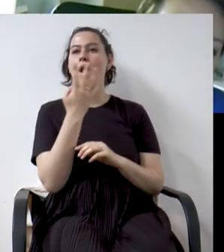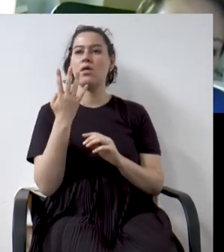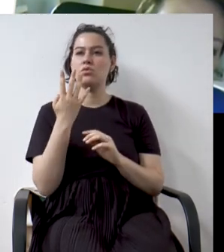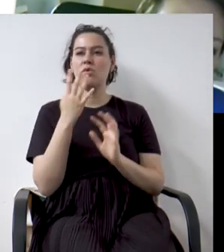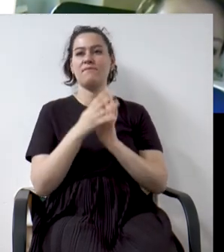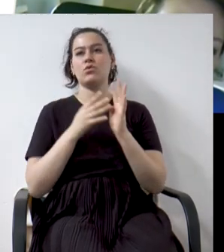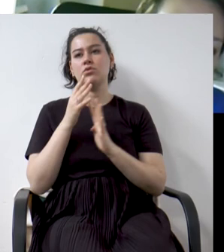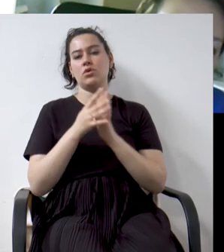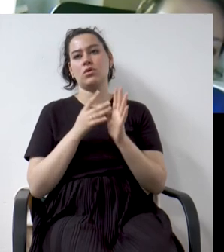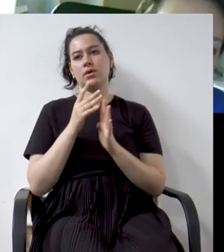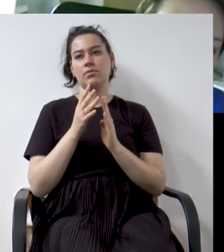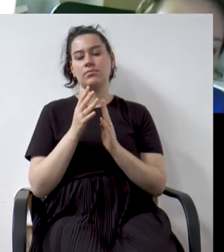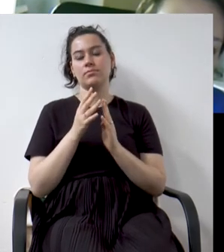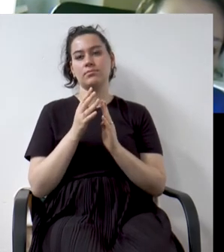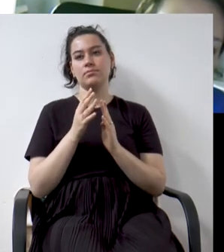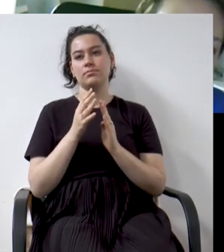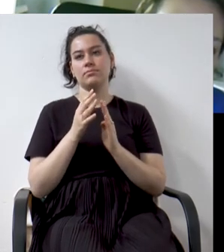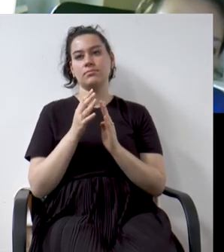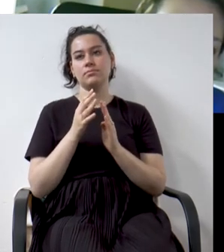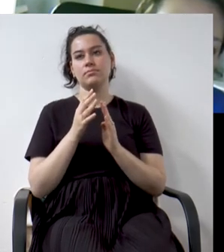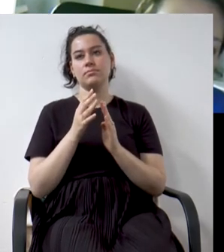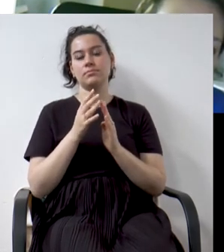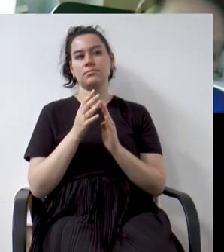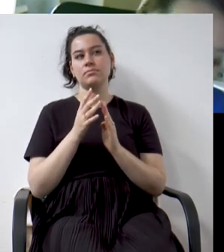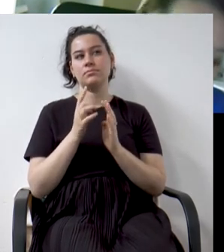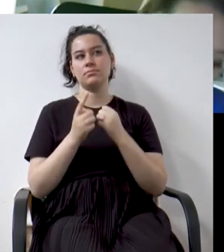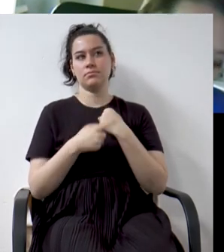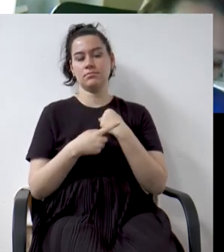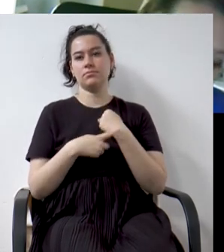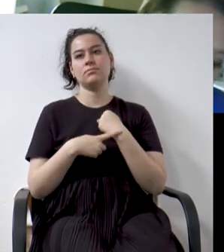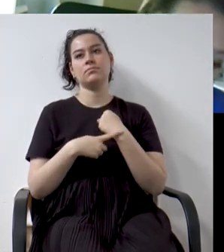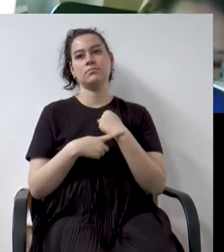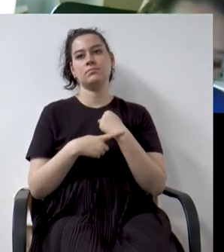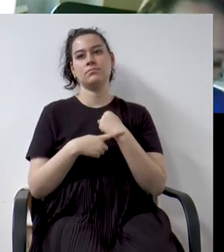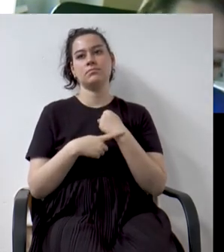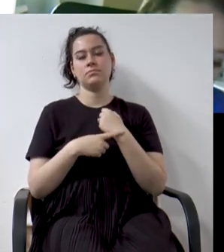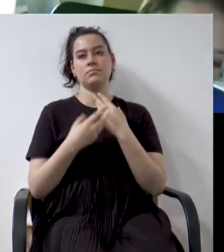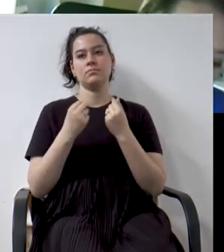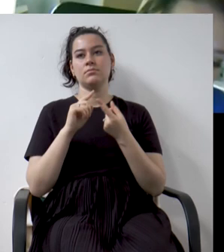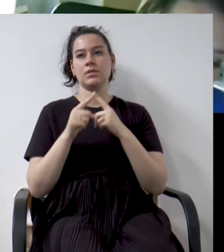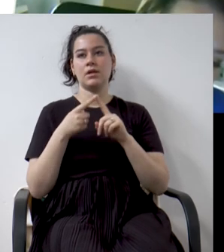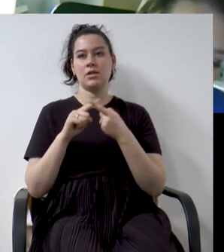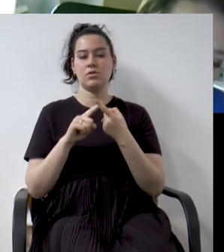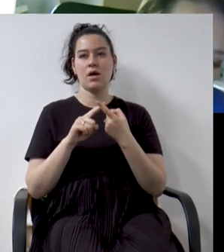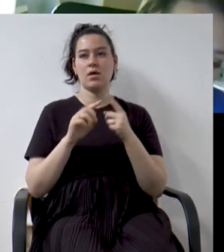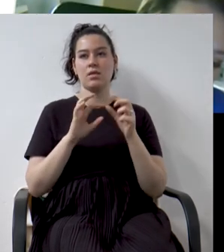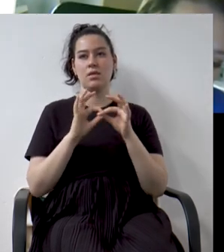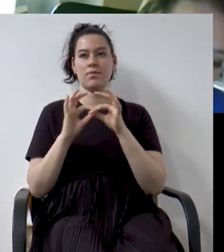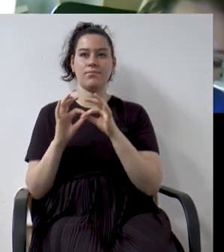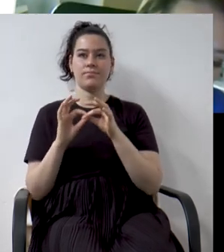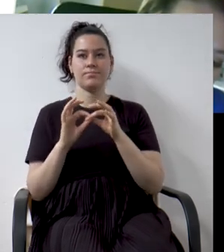las cuatro funciones, le sumo la gestión, como tú decís, implica mucho tiempo, están muy encadenadas una con otra y no